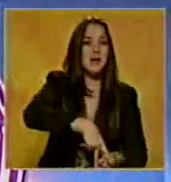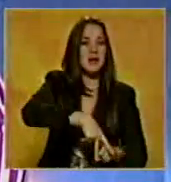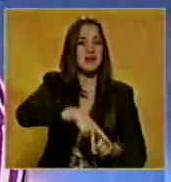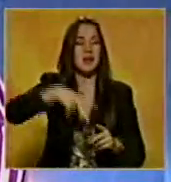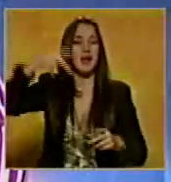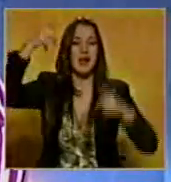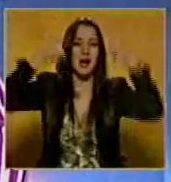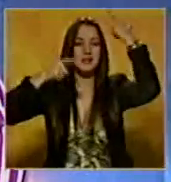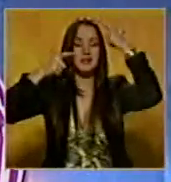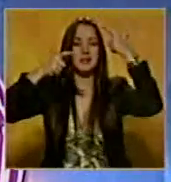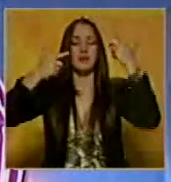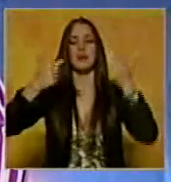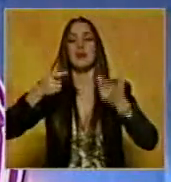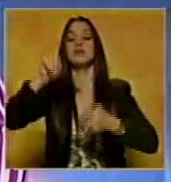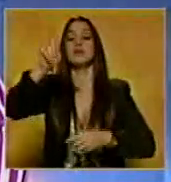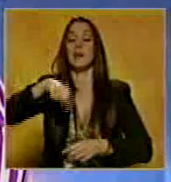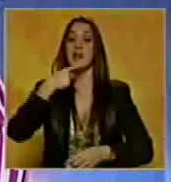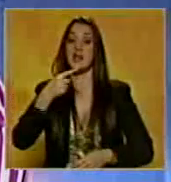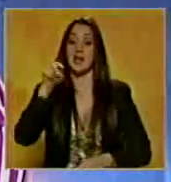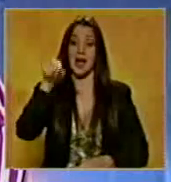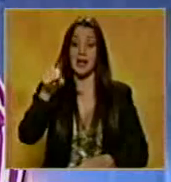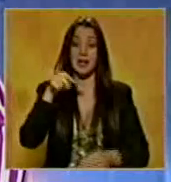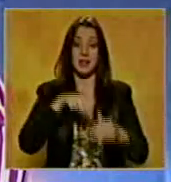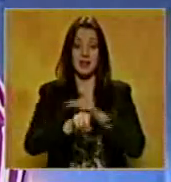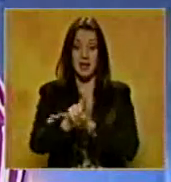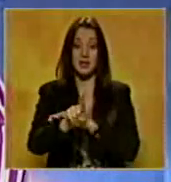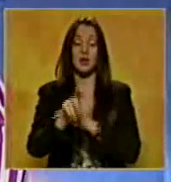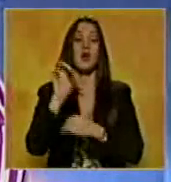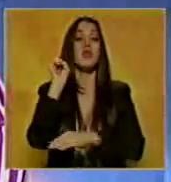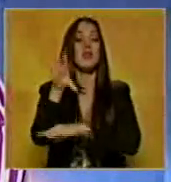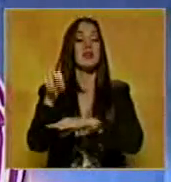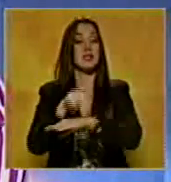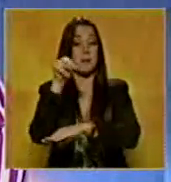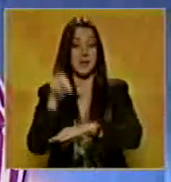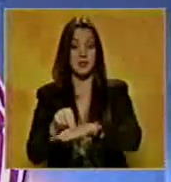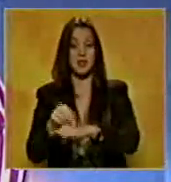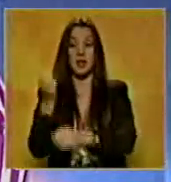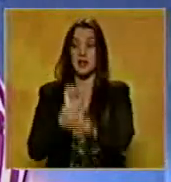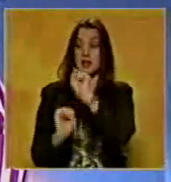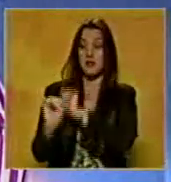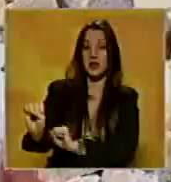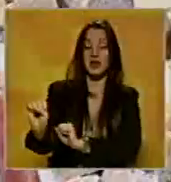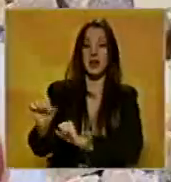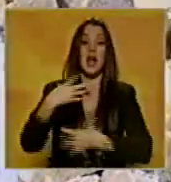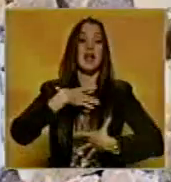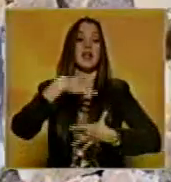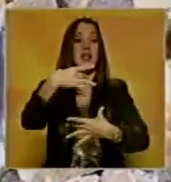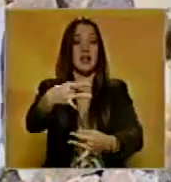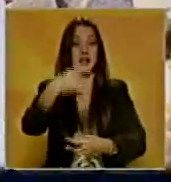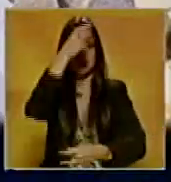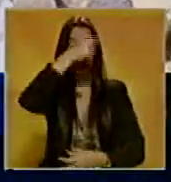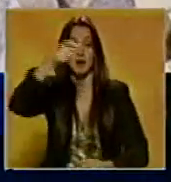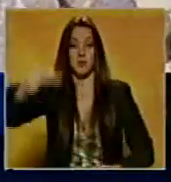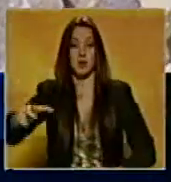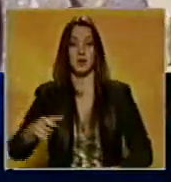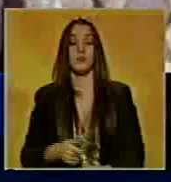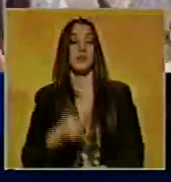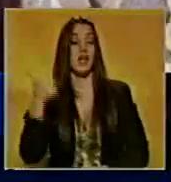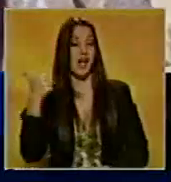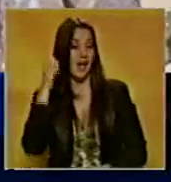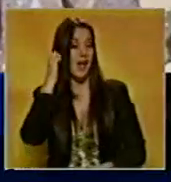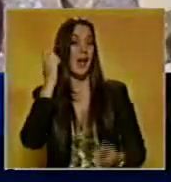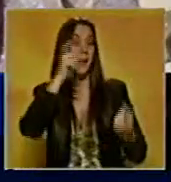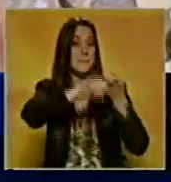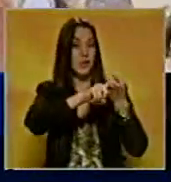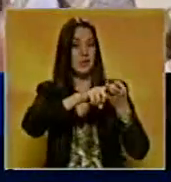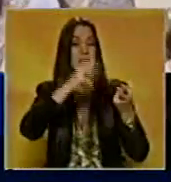Además, afirmó que desde el Parlamento defenderán los intereses del pueblo. Gregory Brusual nos tiene el reporte. La parlamentaria y primera dama de la